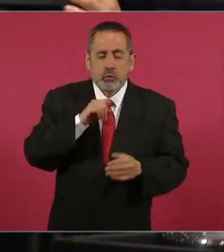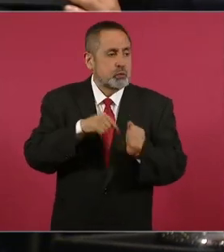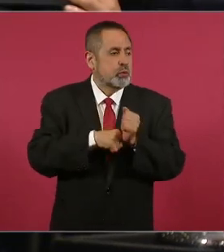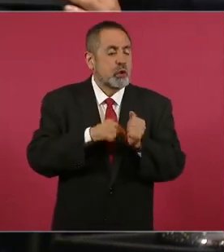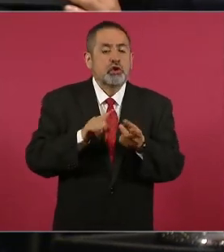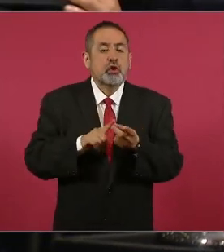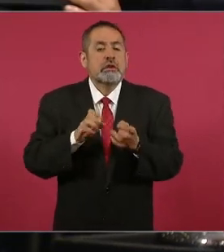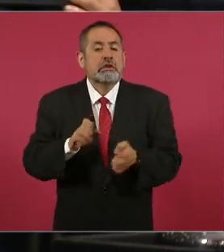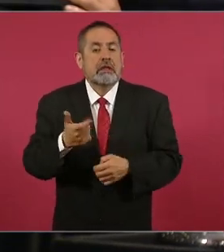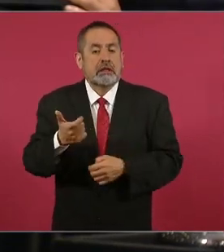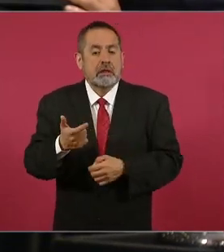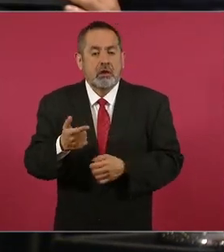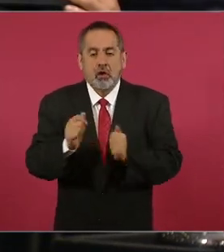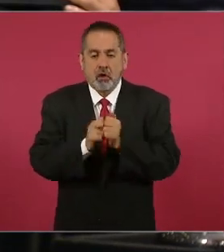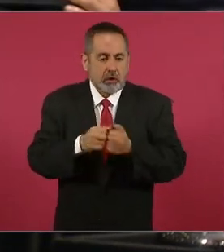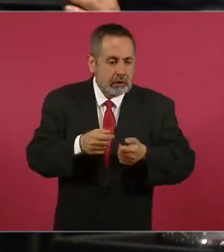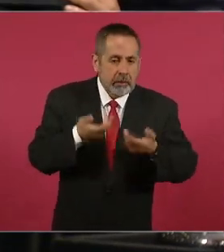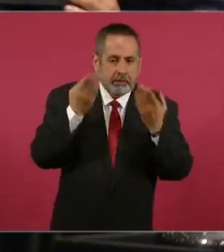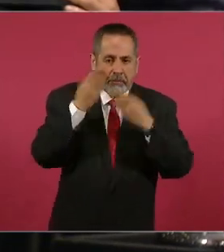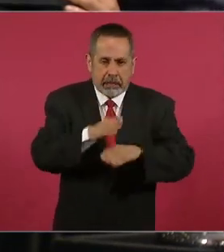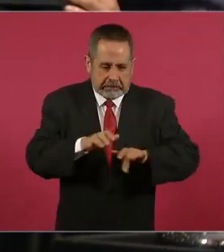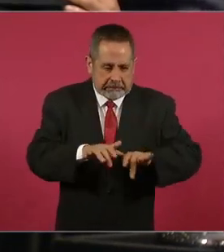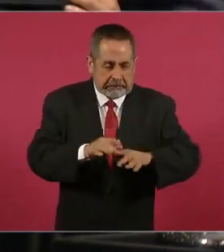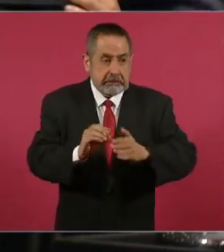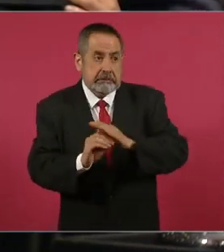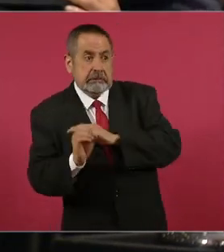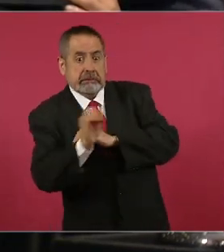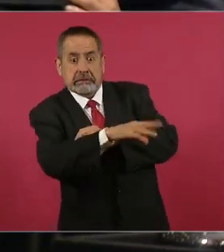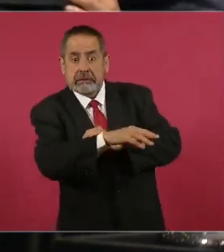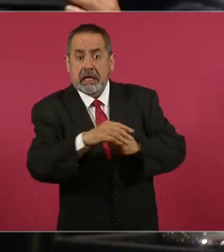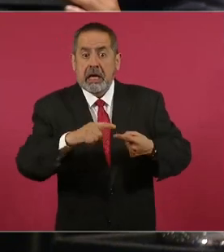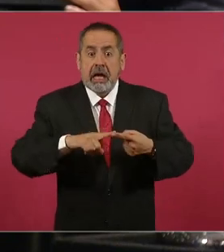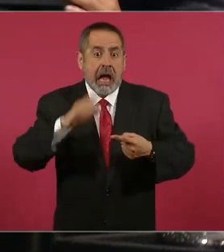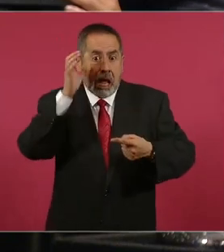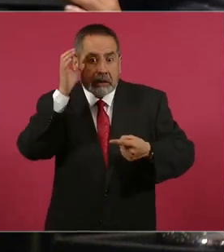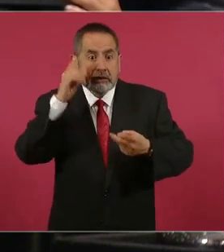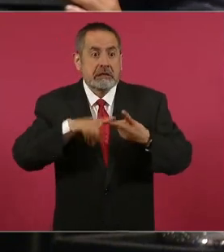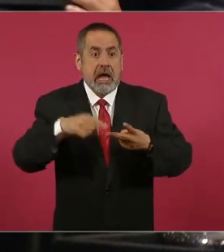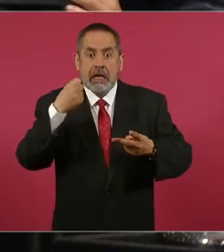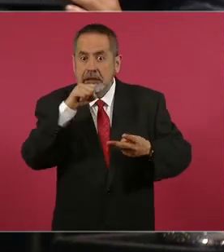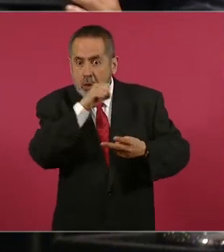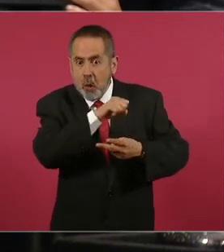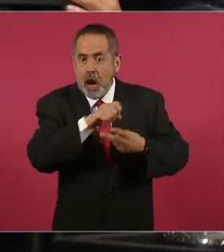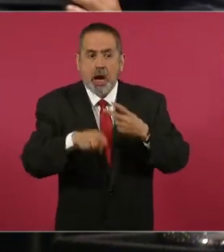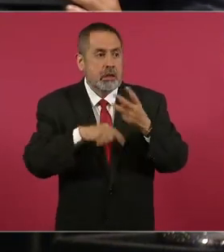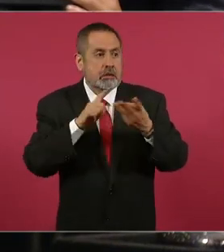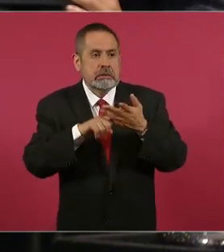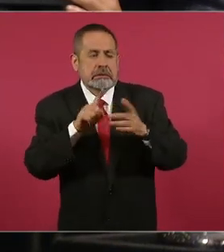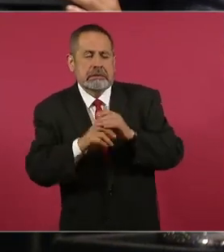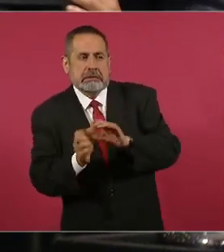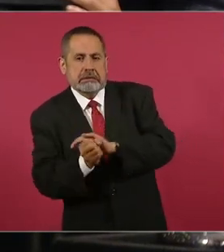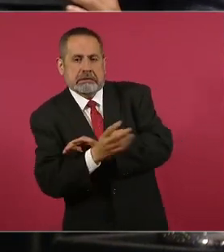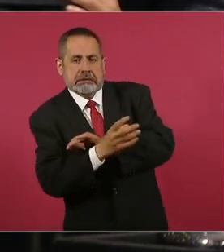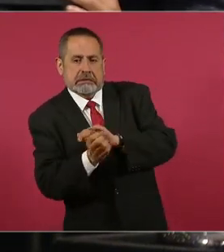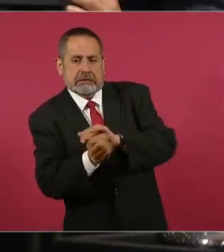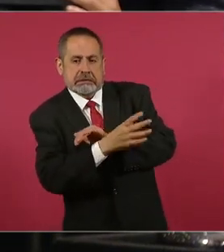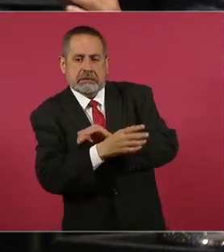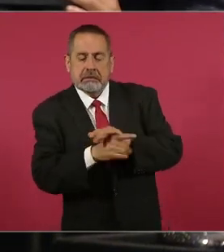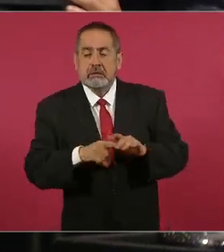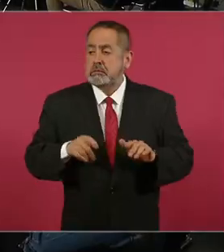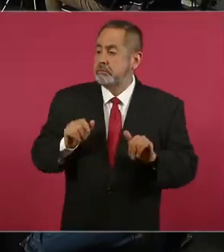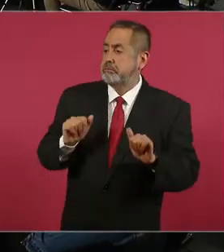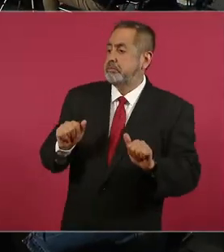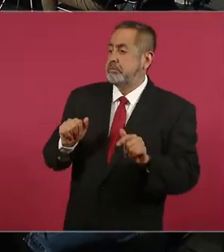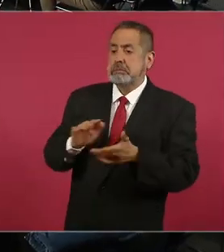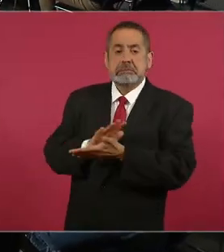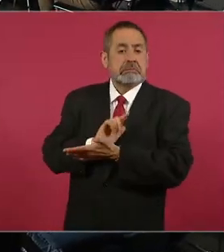dónde estuvieran, mediante transacciones hacia China, Taiwán y otros lugares del Oriente. Lo que dicen también es que, bueno, pues